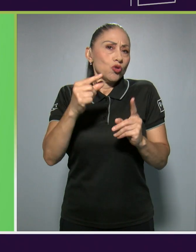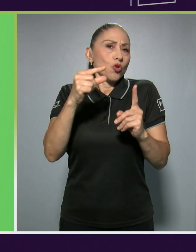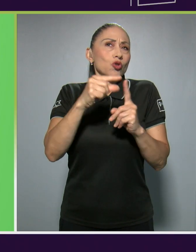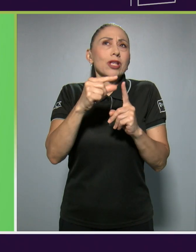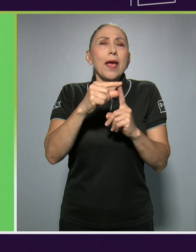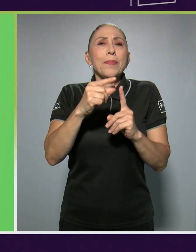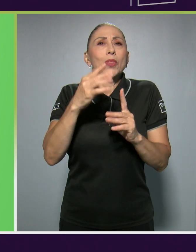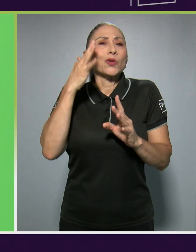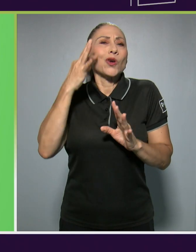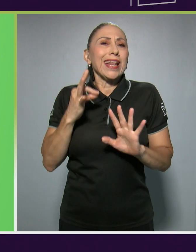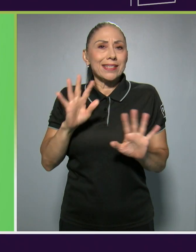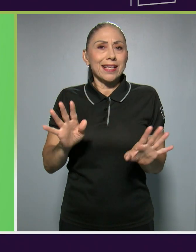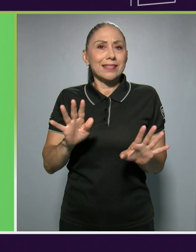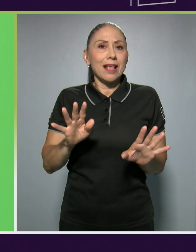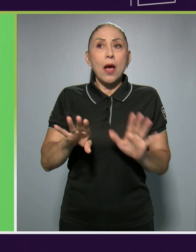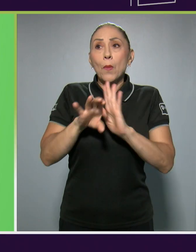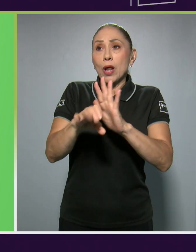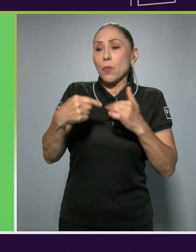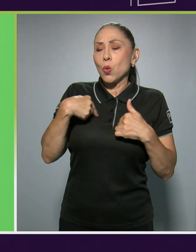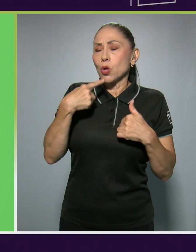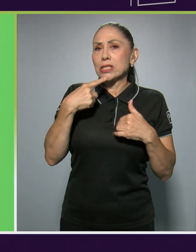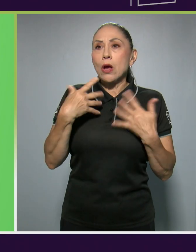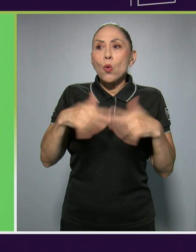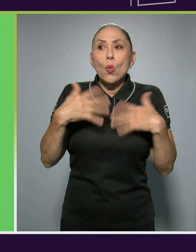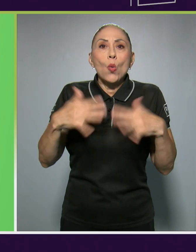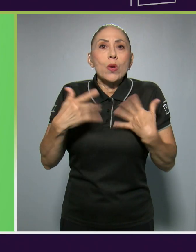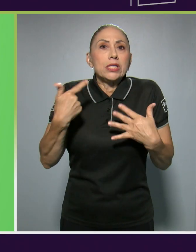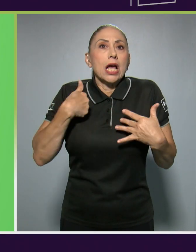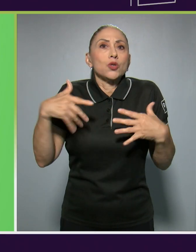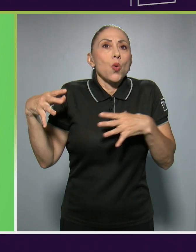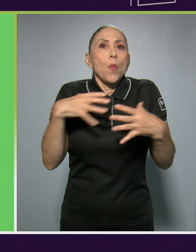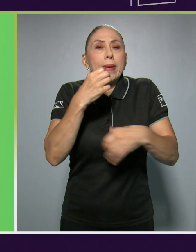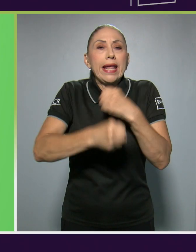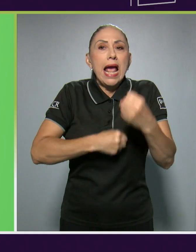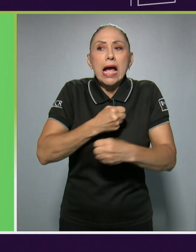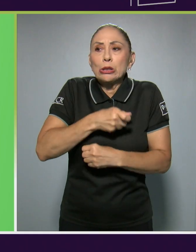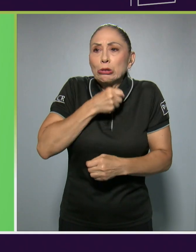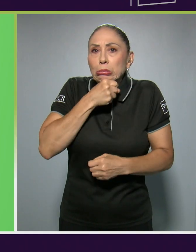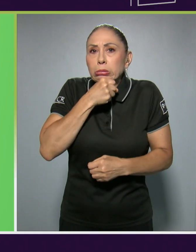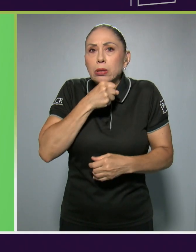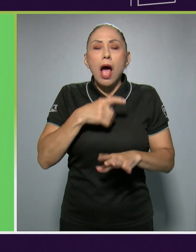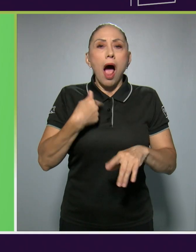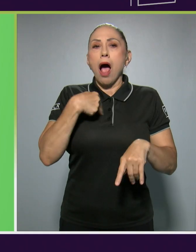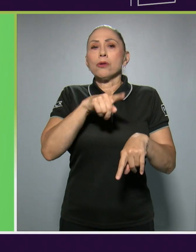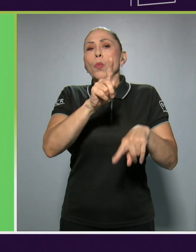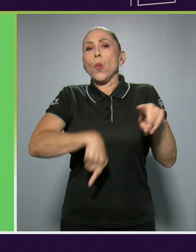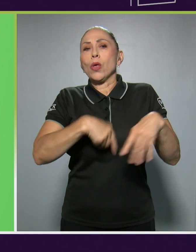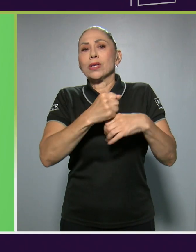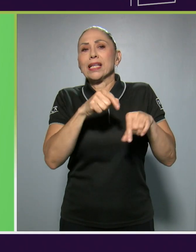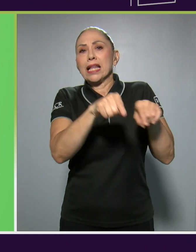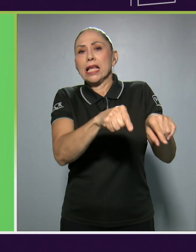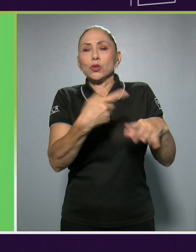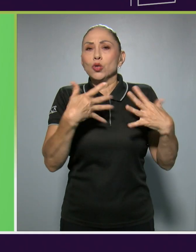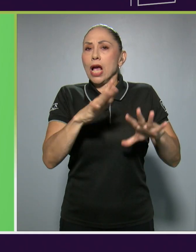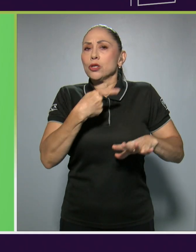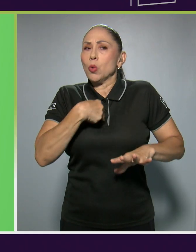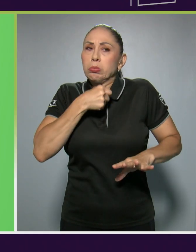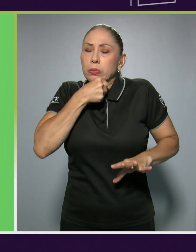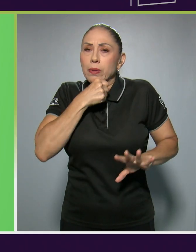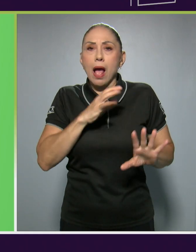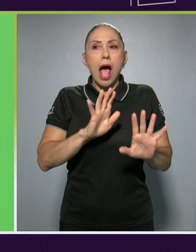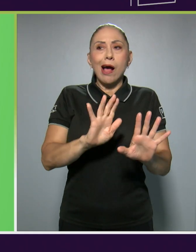ya cumplí tantos años, ¿verdad? Es que ya yo no puedo hacer tal cosa porque ya yo tengo cierta edad y a